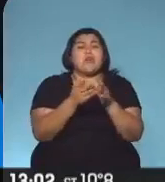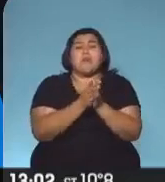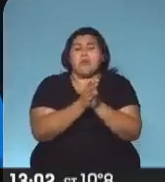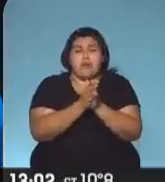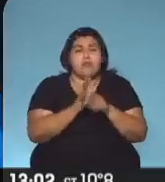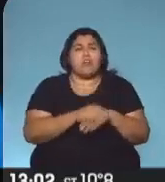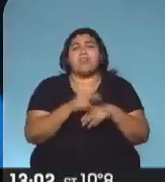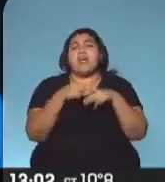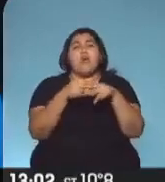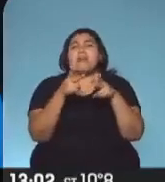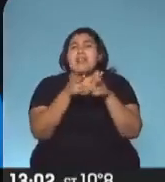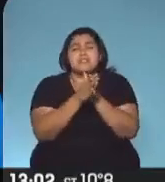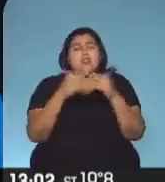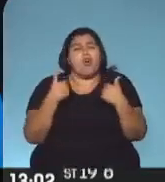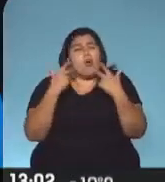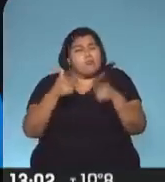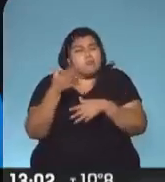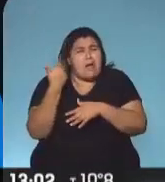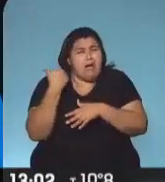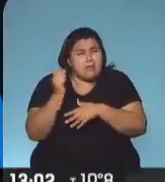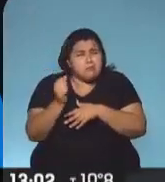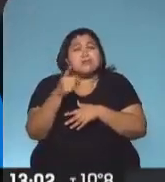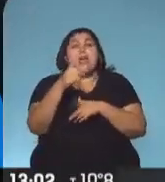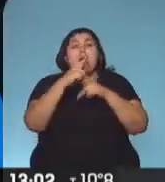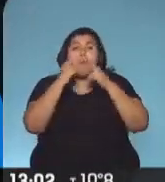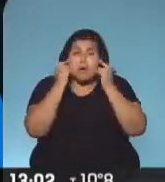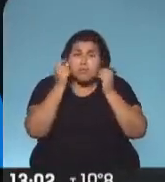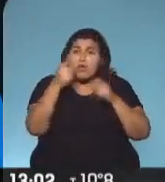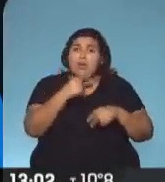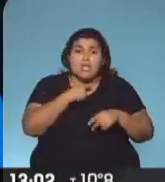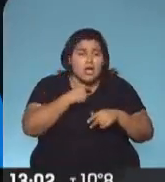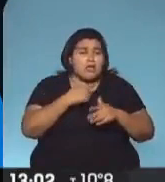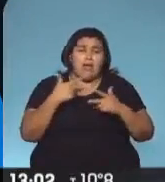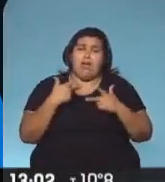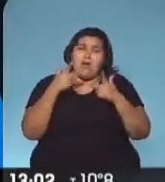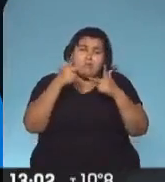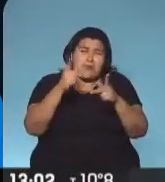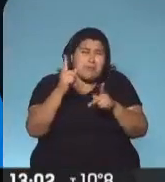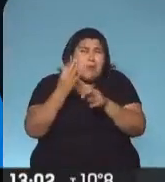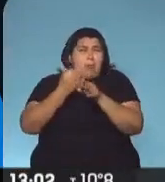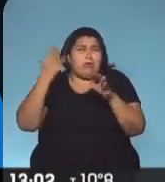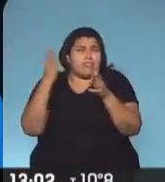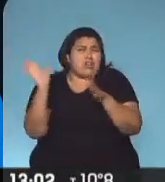a él que tiene claramente el primer día se dijo